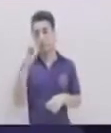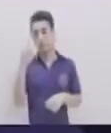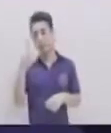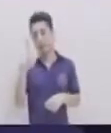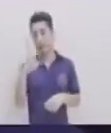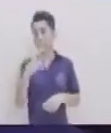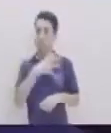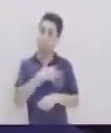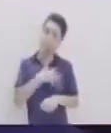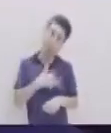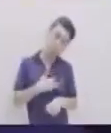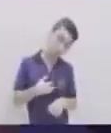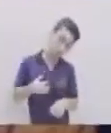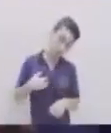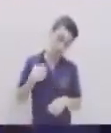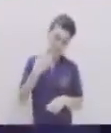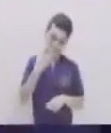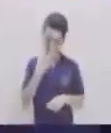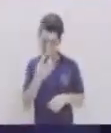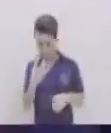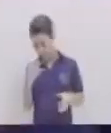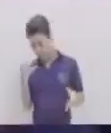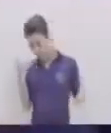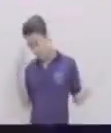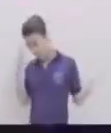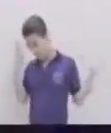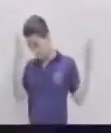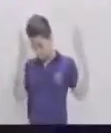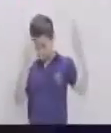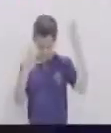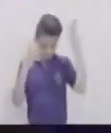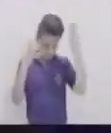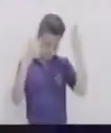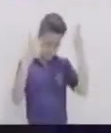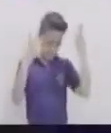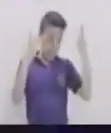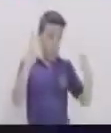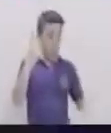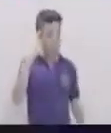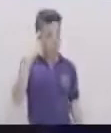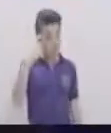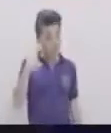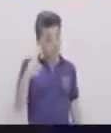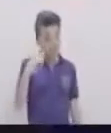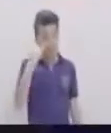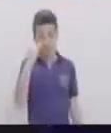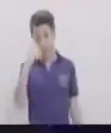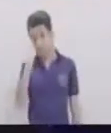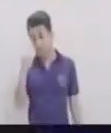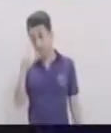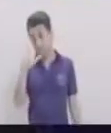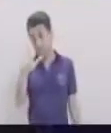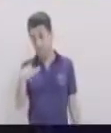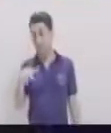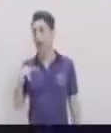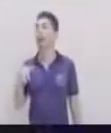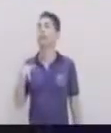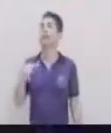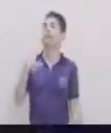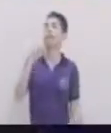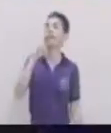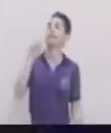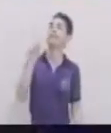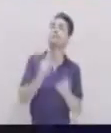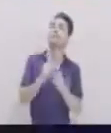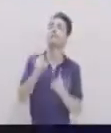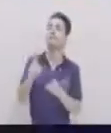sintiera triste, enojada, confundida. Pero un día Isabel iba caminando y se